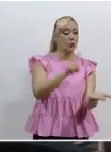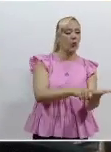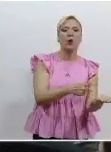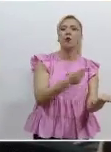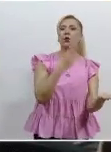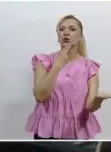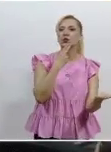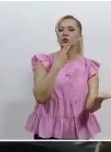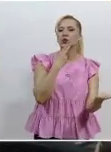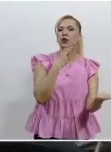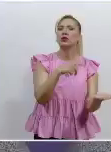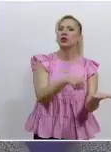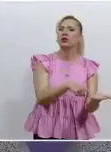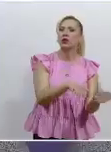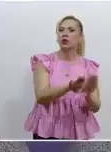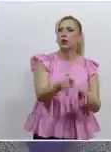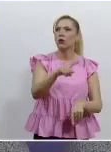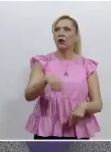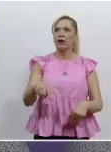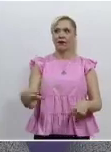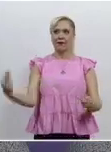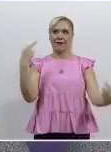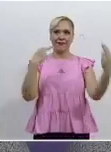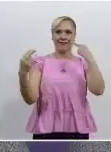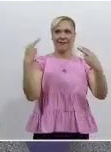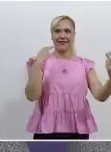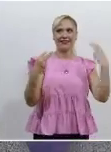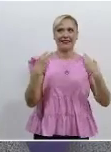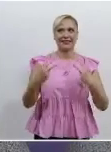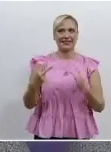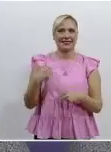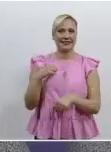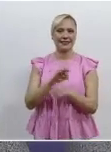obtener aprobación social. No debemos confundir